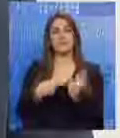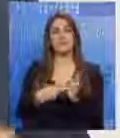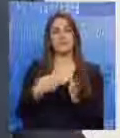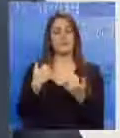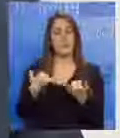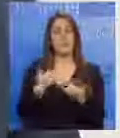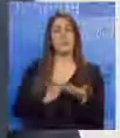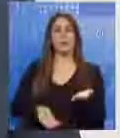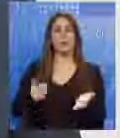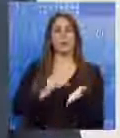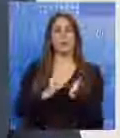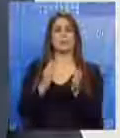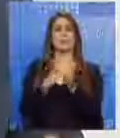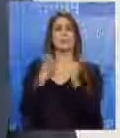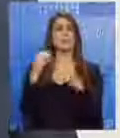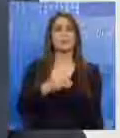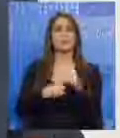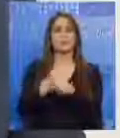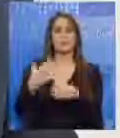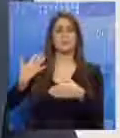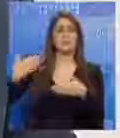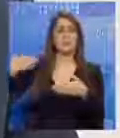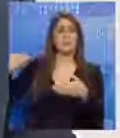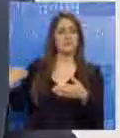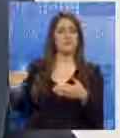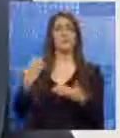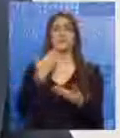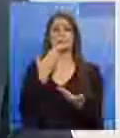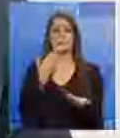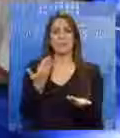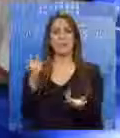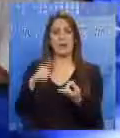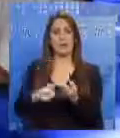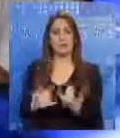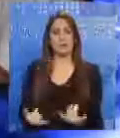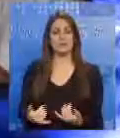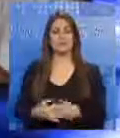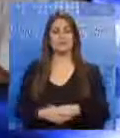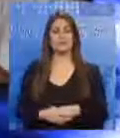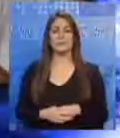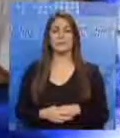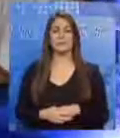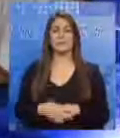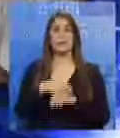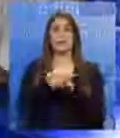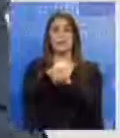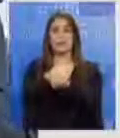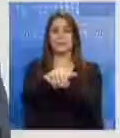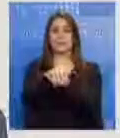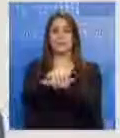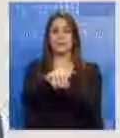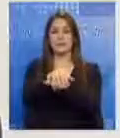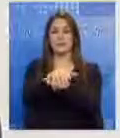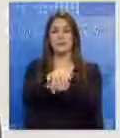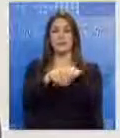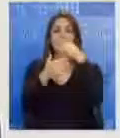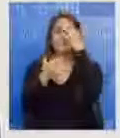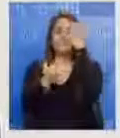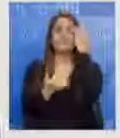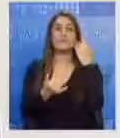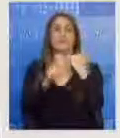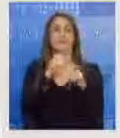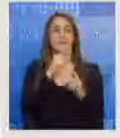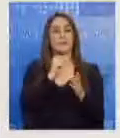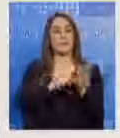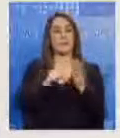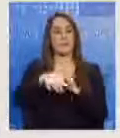Suprema de Justicia, se involucra con ese ejercicio de una aplicación retroactiva de un tratado bilateral de inversión que